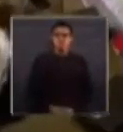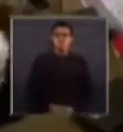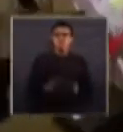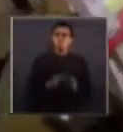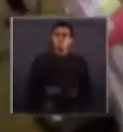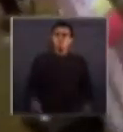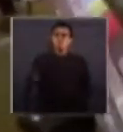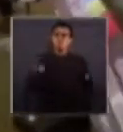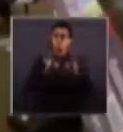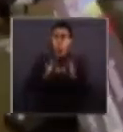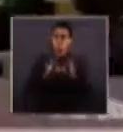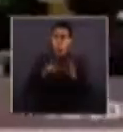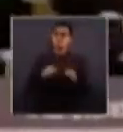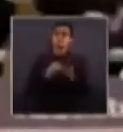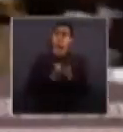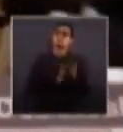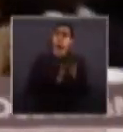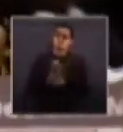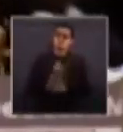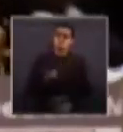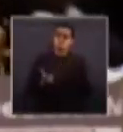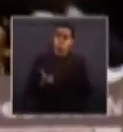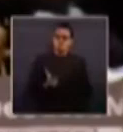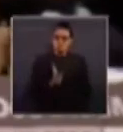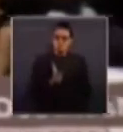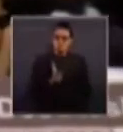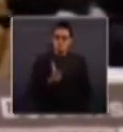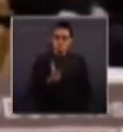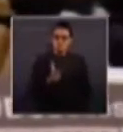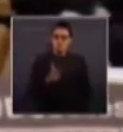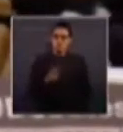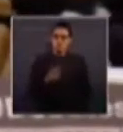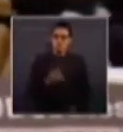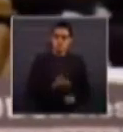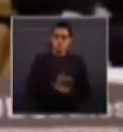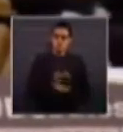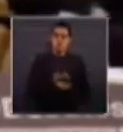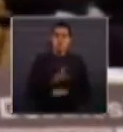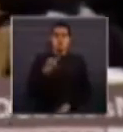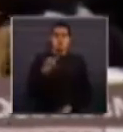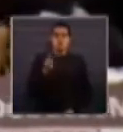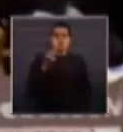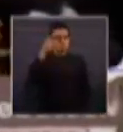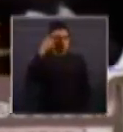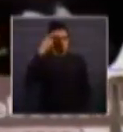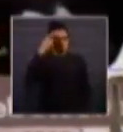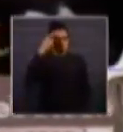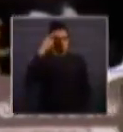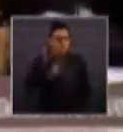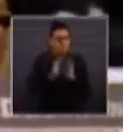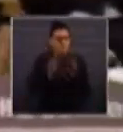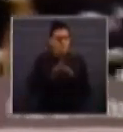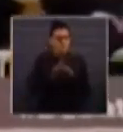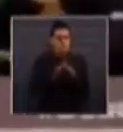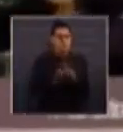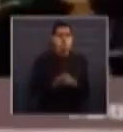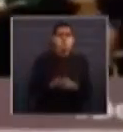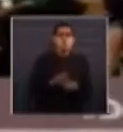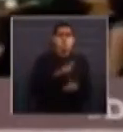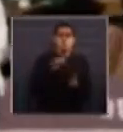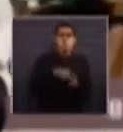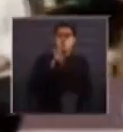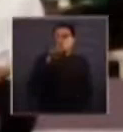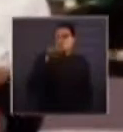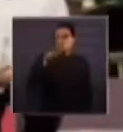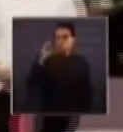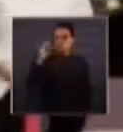hemos decidido en Guanajuato ya pasar a un estado no de manufactura, sino de mentefactura, apostarle al conocimiento, a las empresas 4.0, a las empresas,